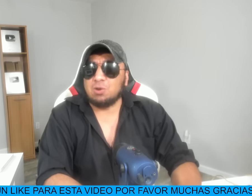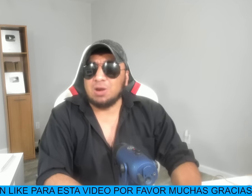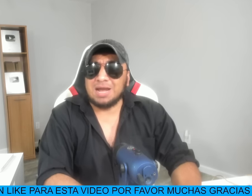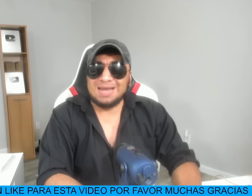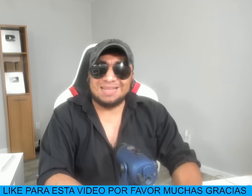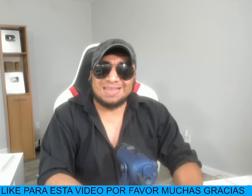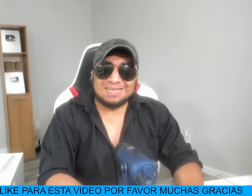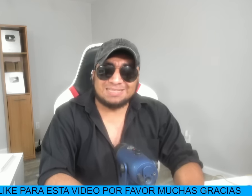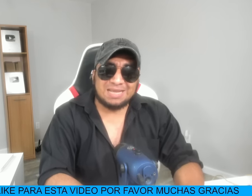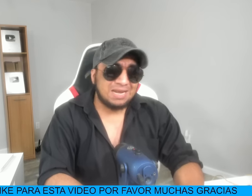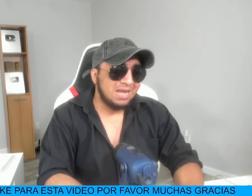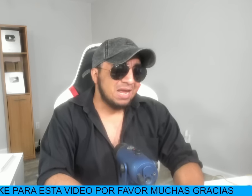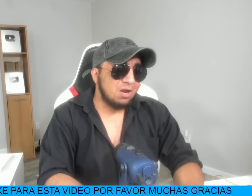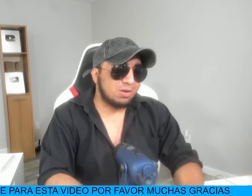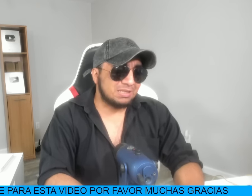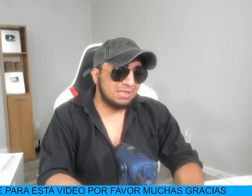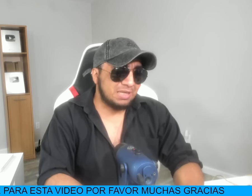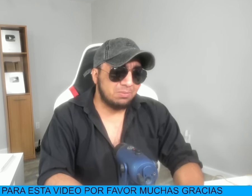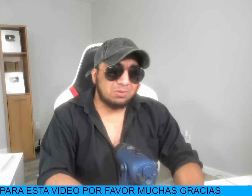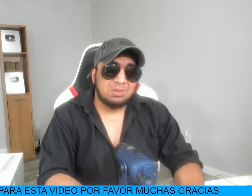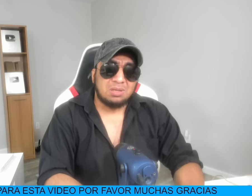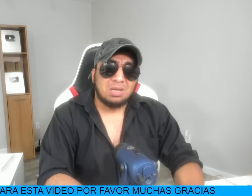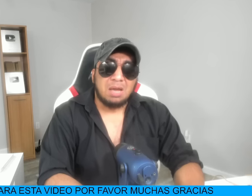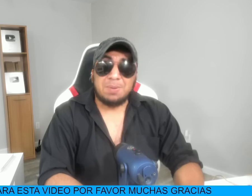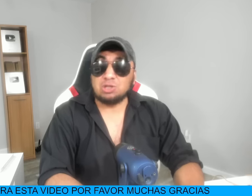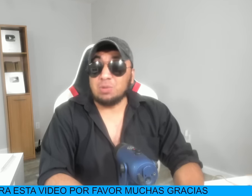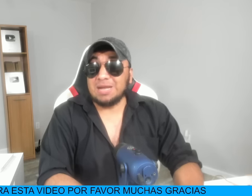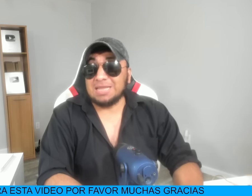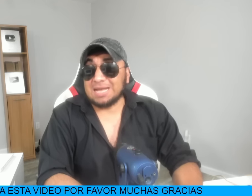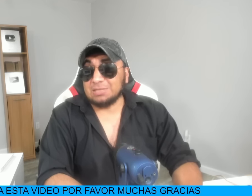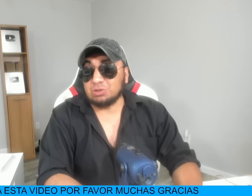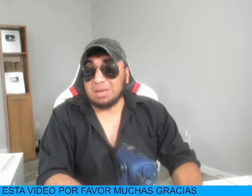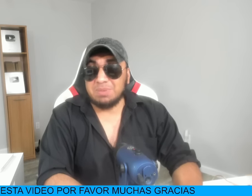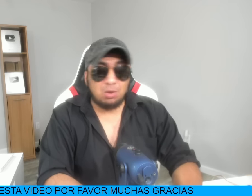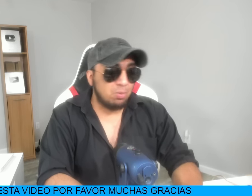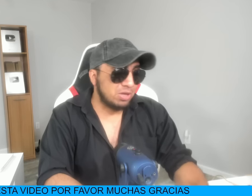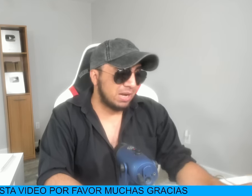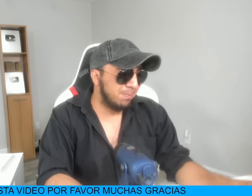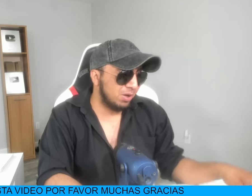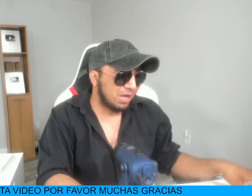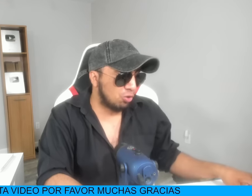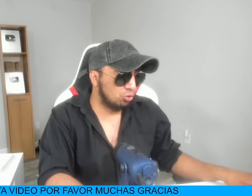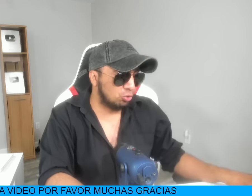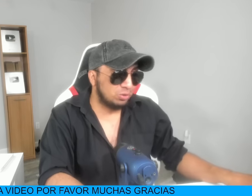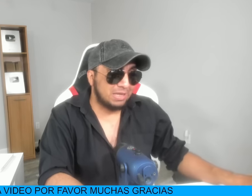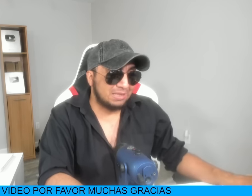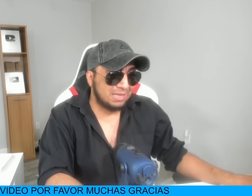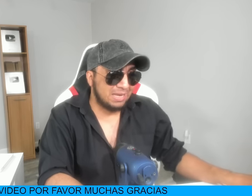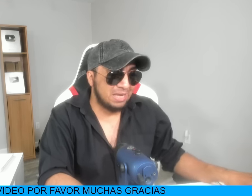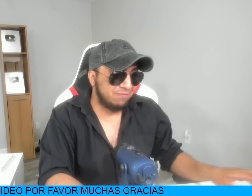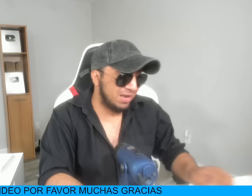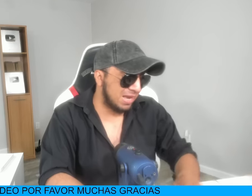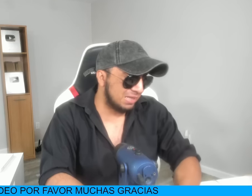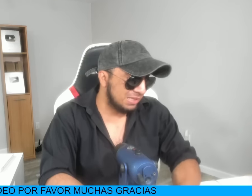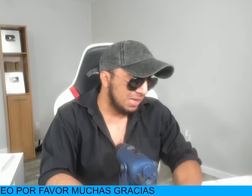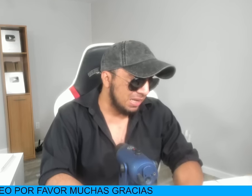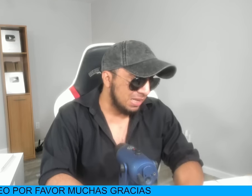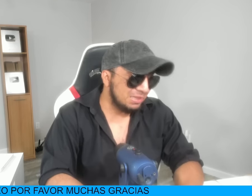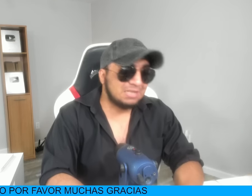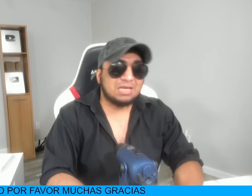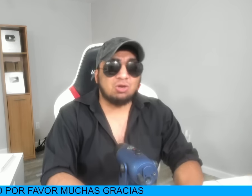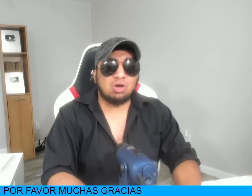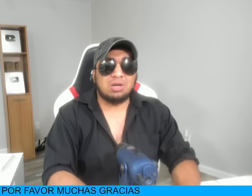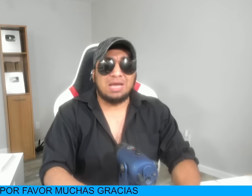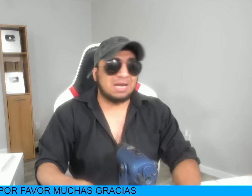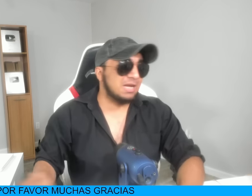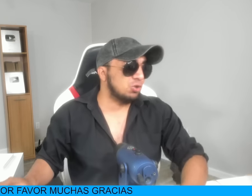a quedar con las ganas de decir lo que sentimos. Pero sobre este caso también hubo una respuesta contundente y eficaz